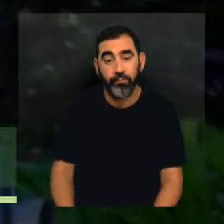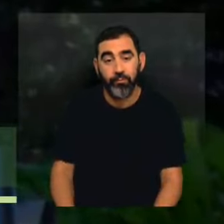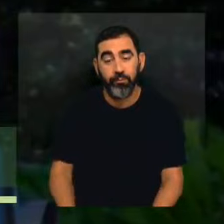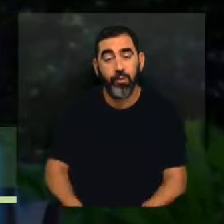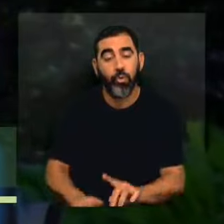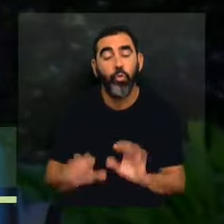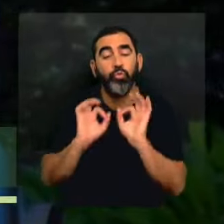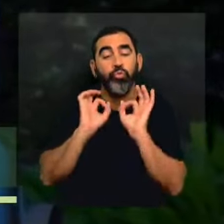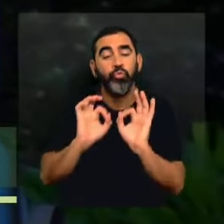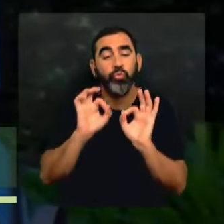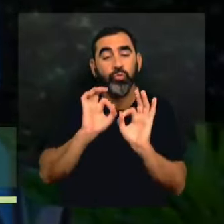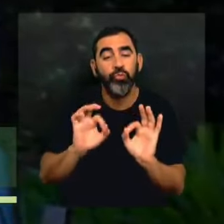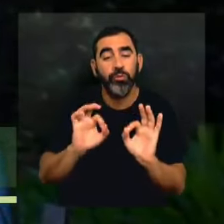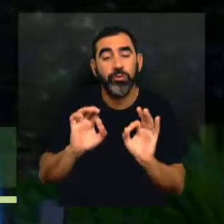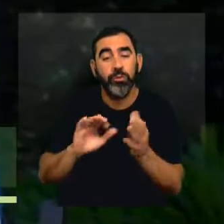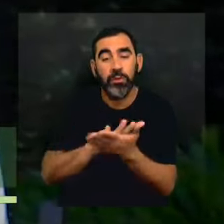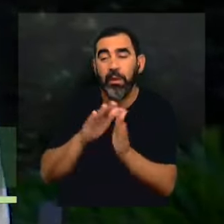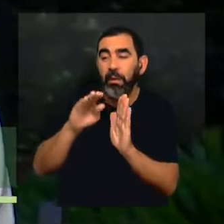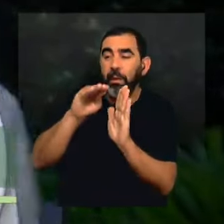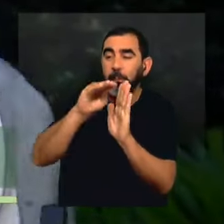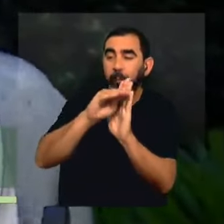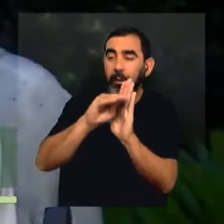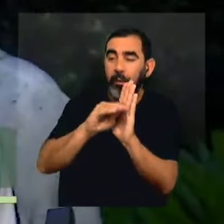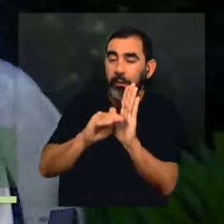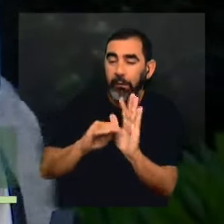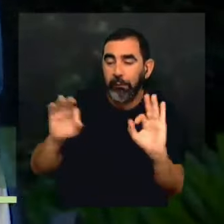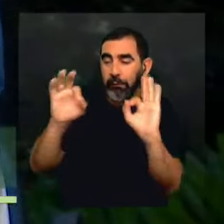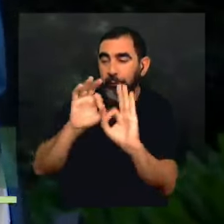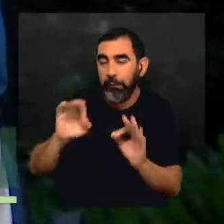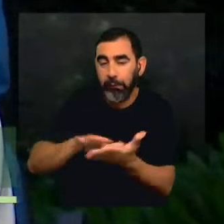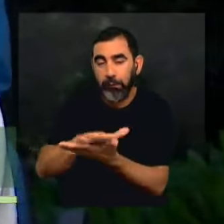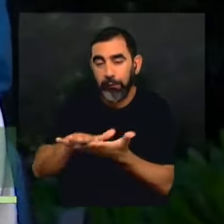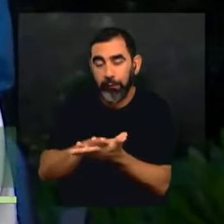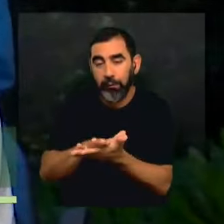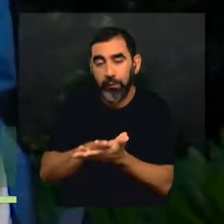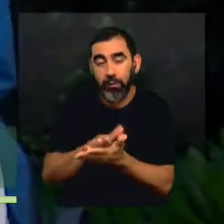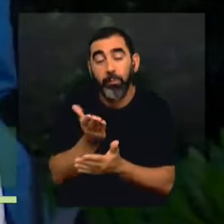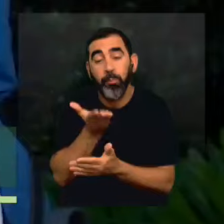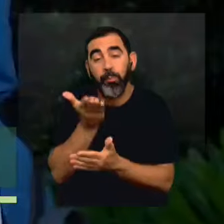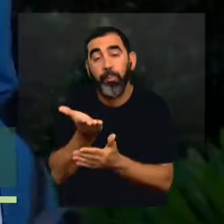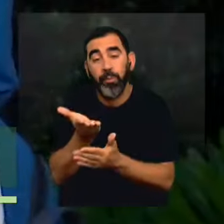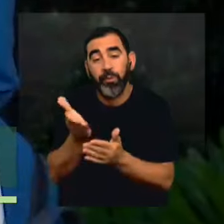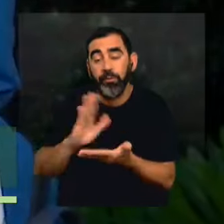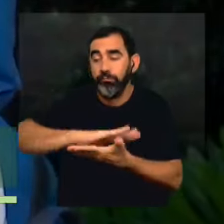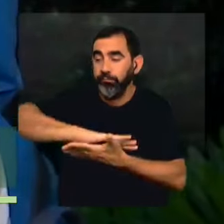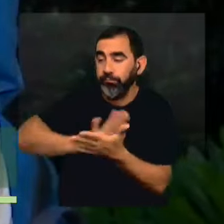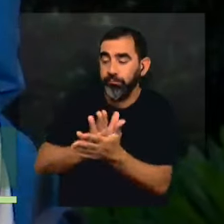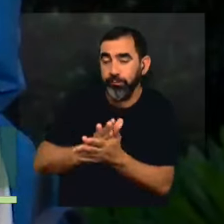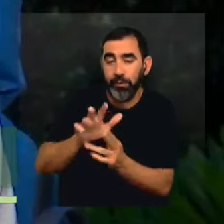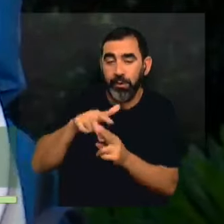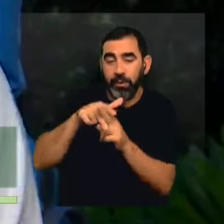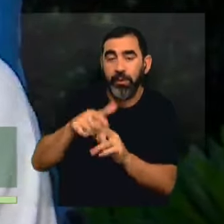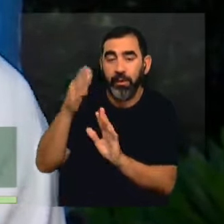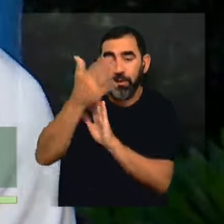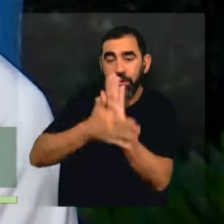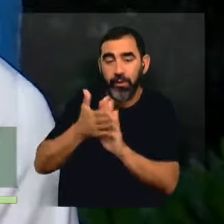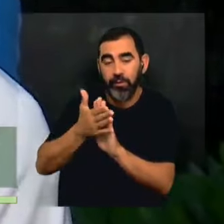suficientes ninguna medida bienestara ni nada de eso lo que pedimos es La abolición de las jineteadas en todo